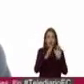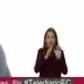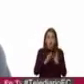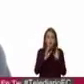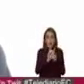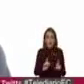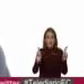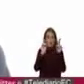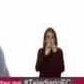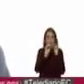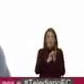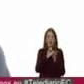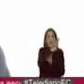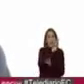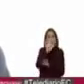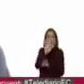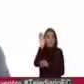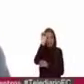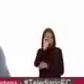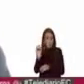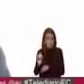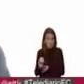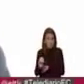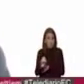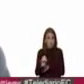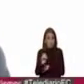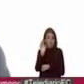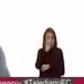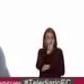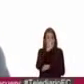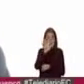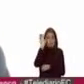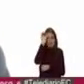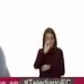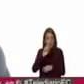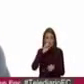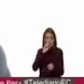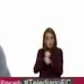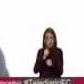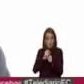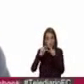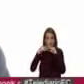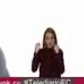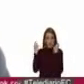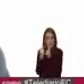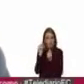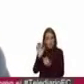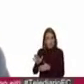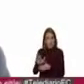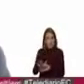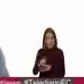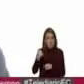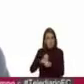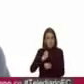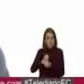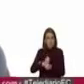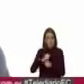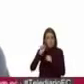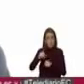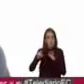apenas el 25% de los casi 8 millones de trabajadores que hay en el Ecuador tienen un empleo en el sector formal en el que